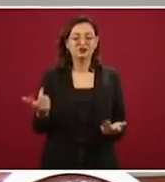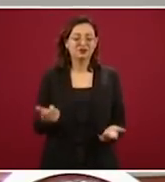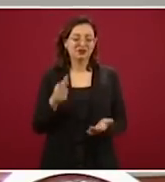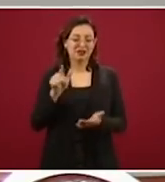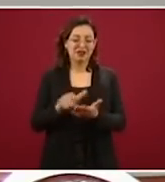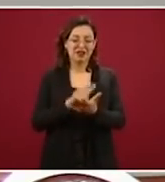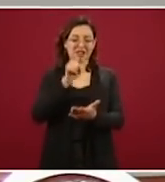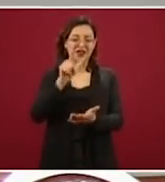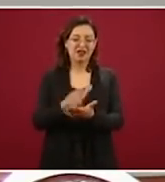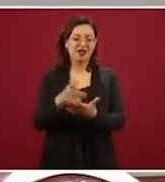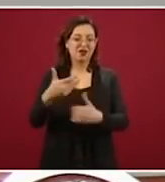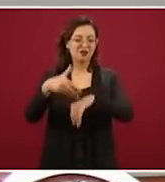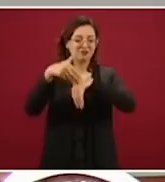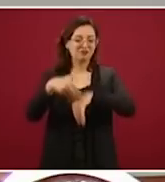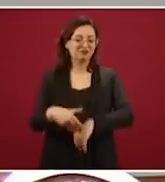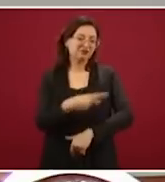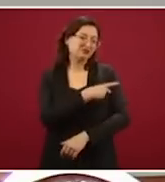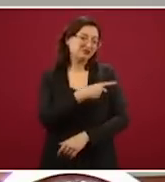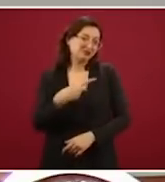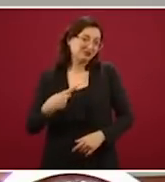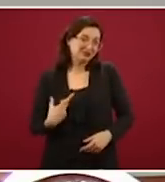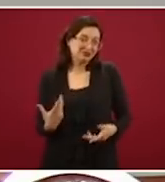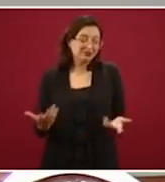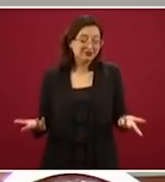actuar con legalidad,